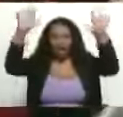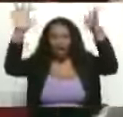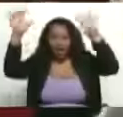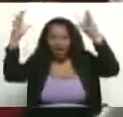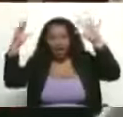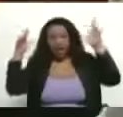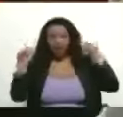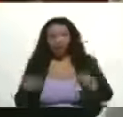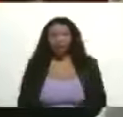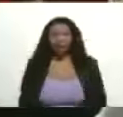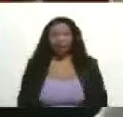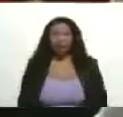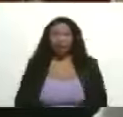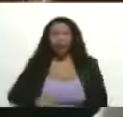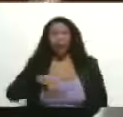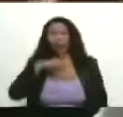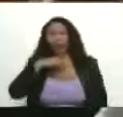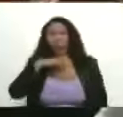Bueno.